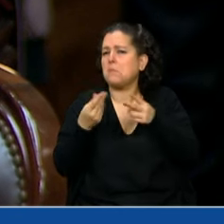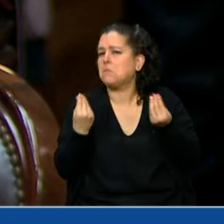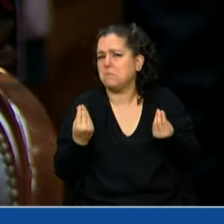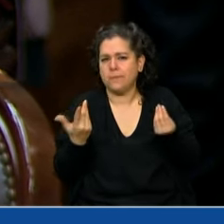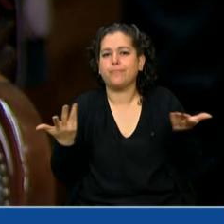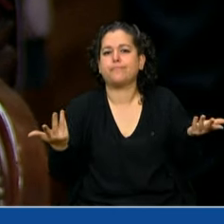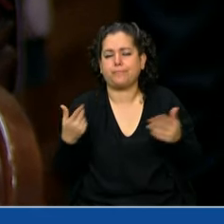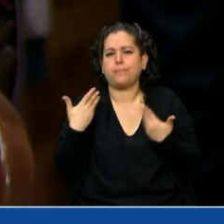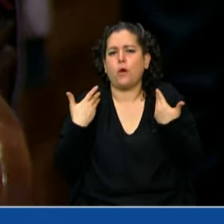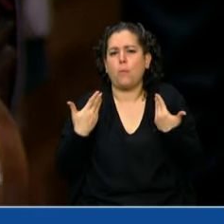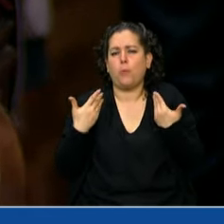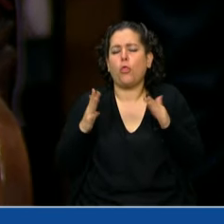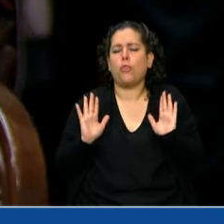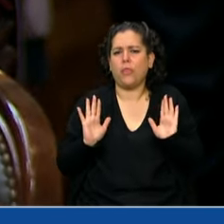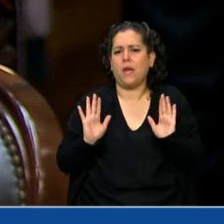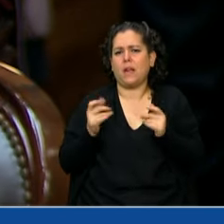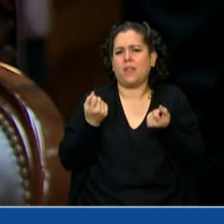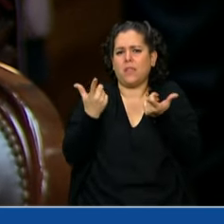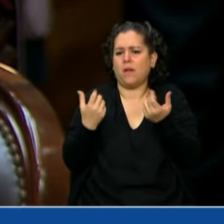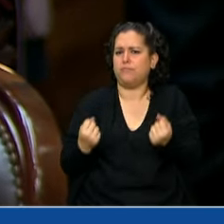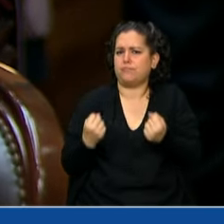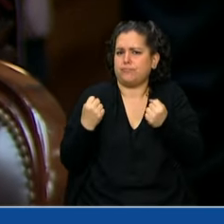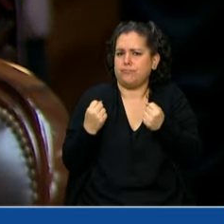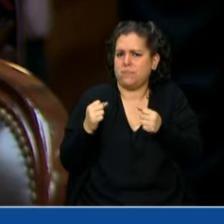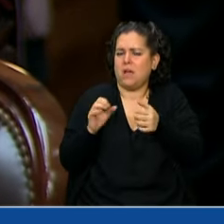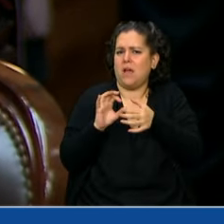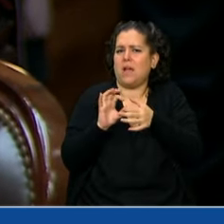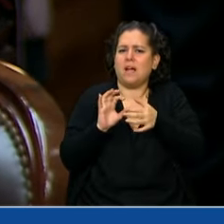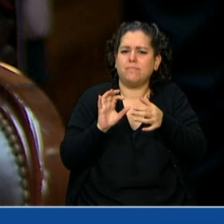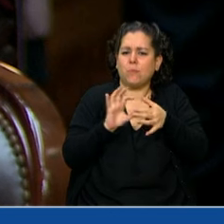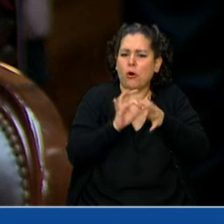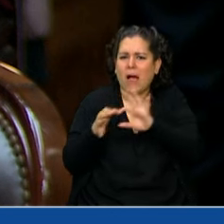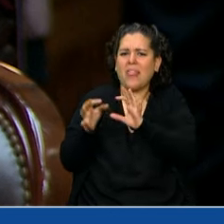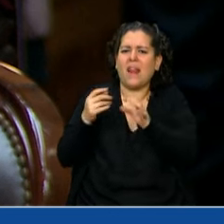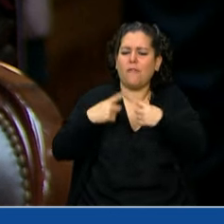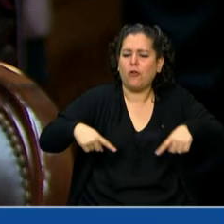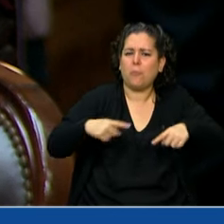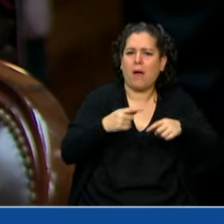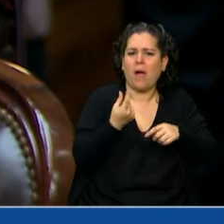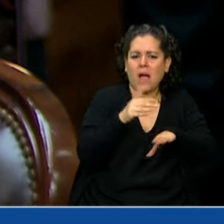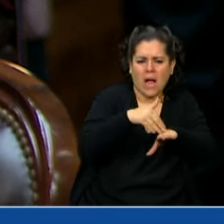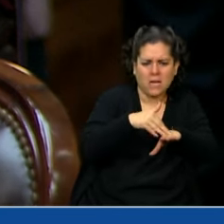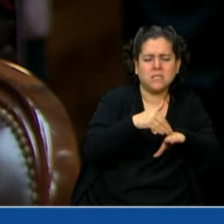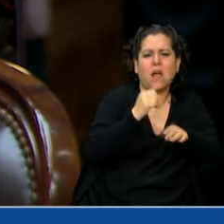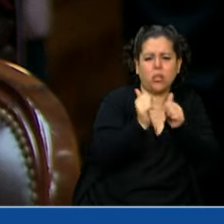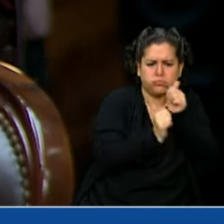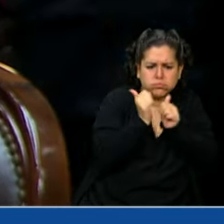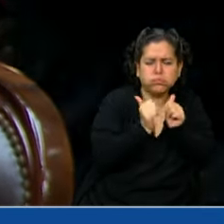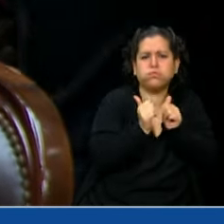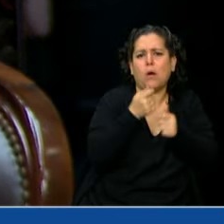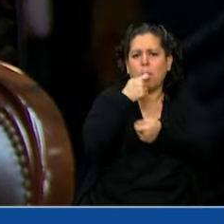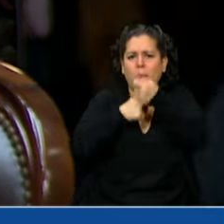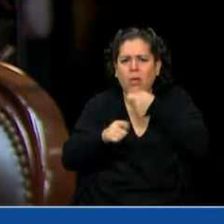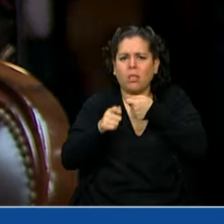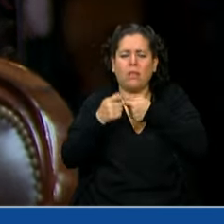es poder fortalecer toda la cadena de valor del calzado de poder lograr que a 10 años